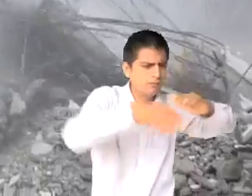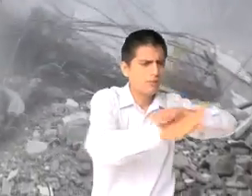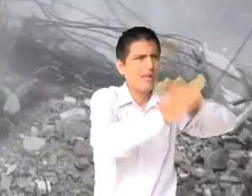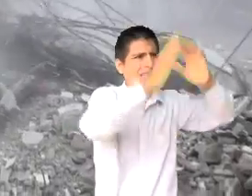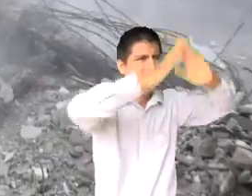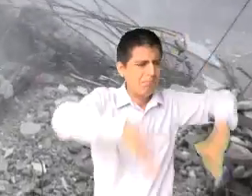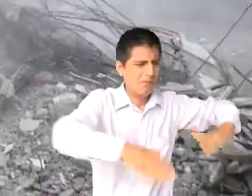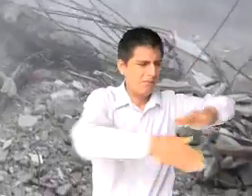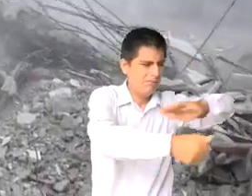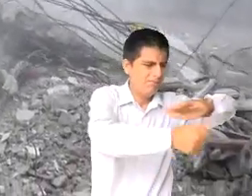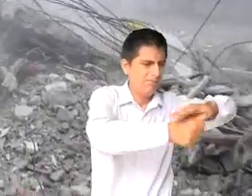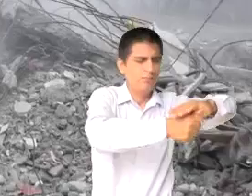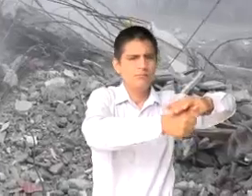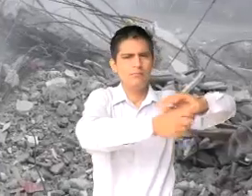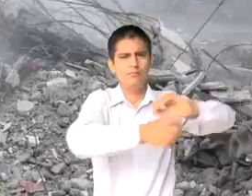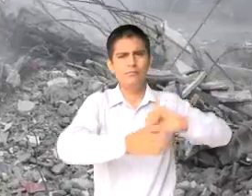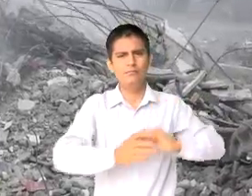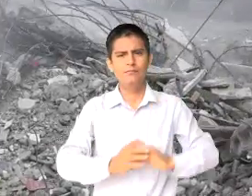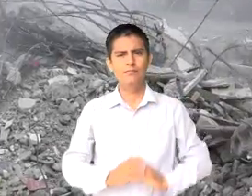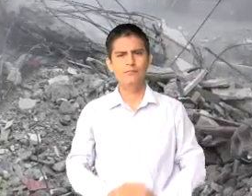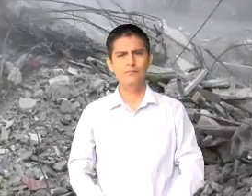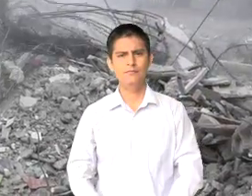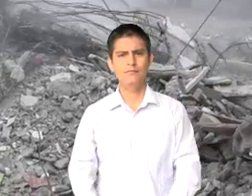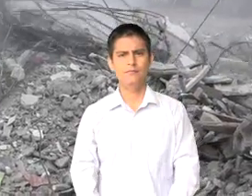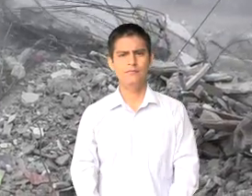concreto y hierro retorcidos.